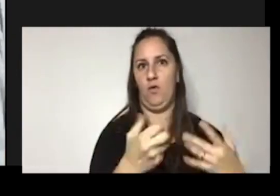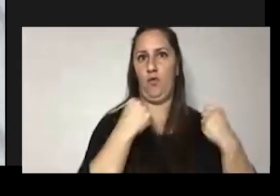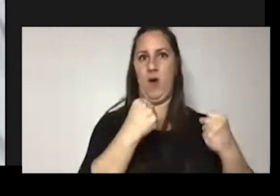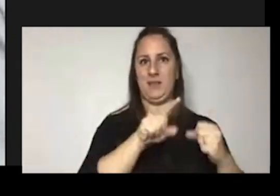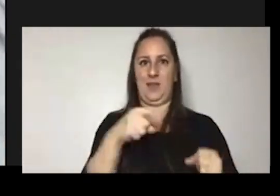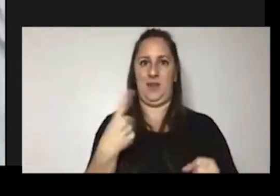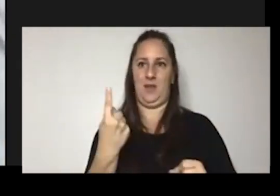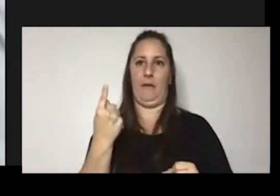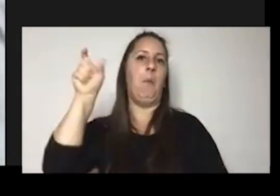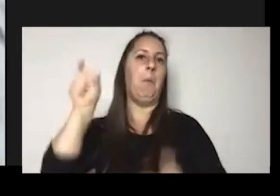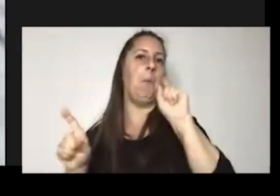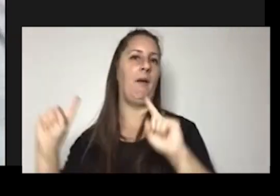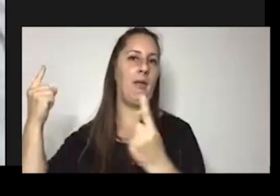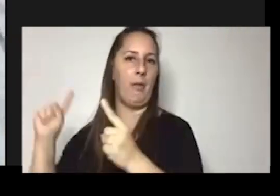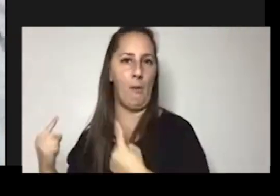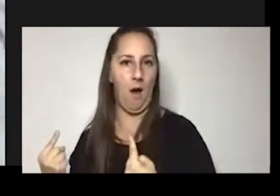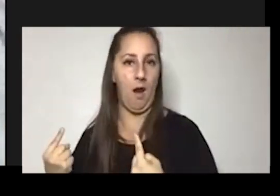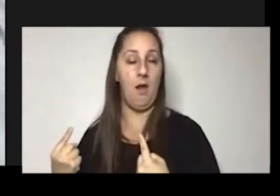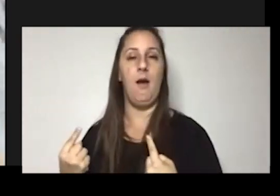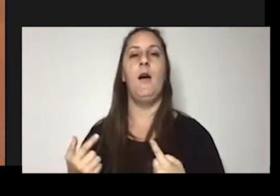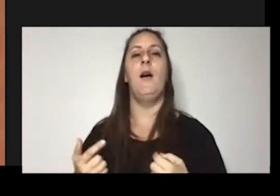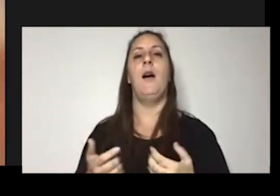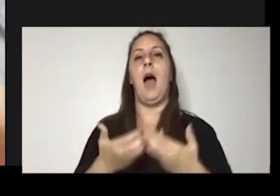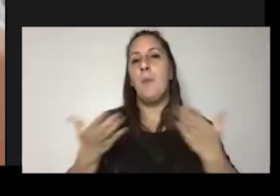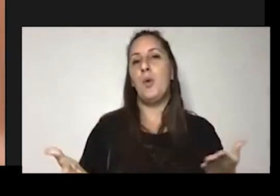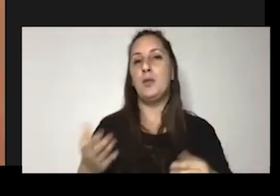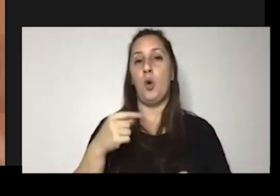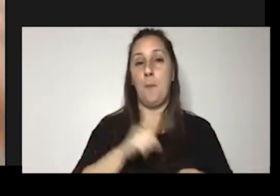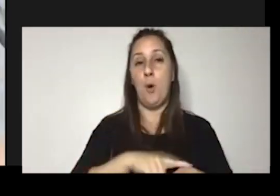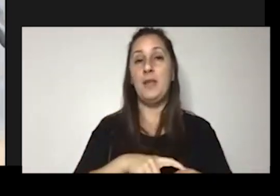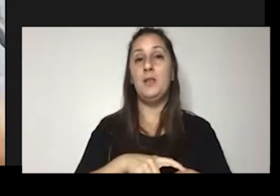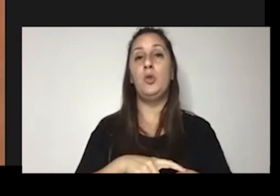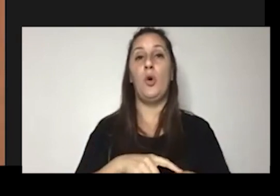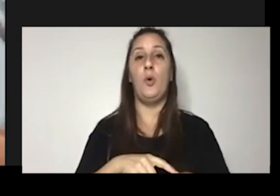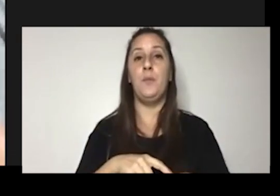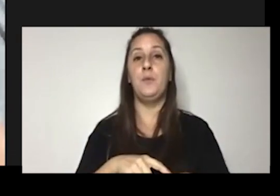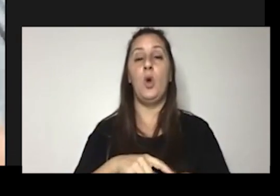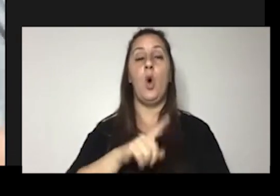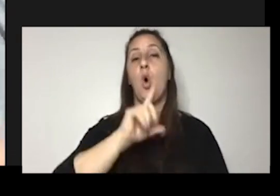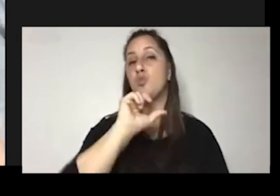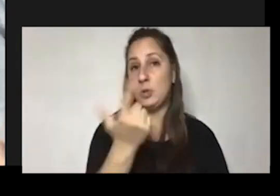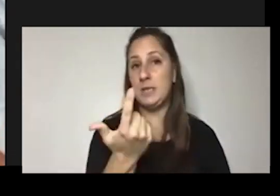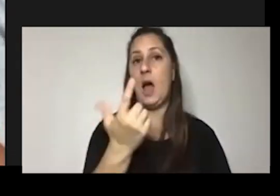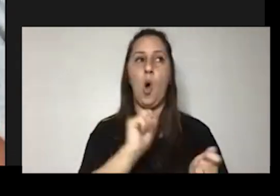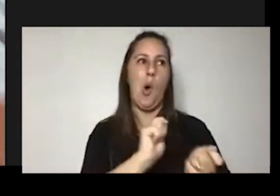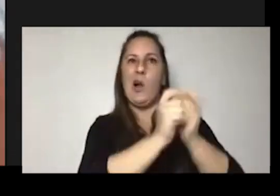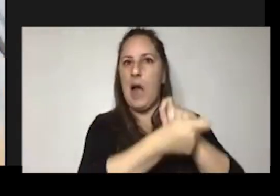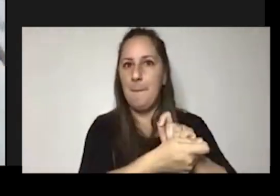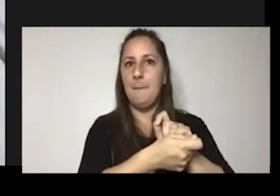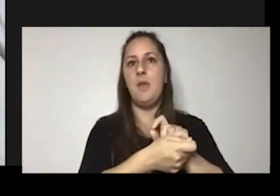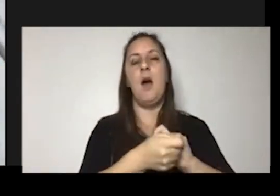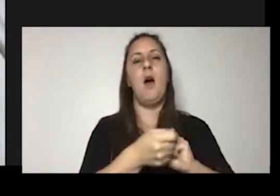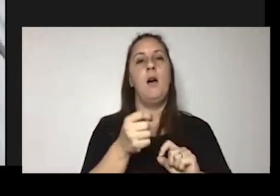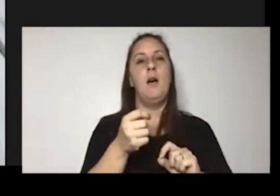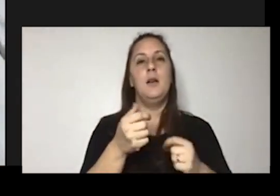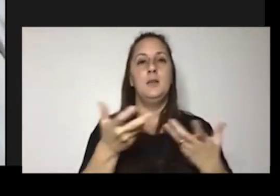y aprovechando el momento, porque después no está o se modifica o lo que sea, y uno,